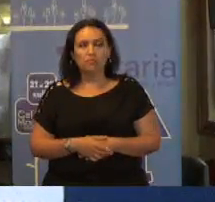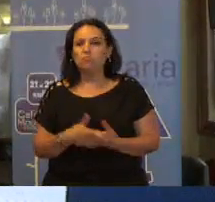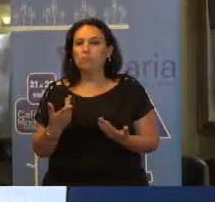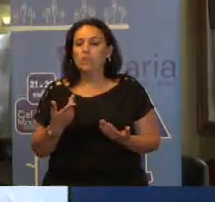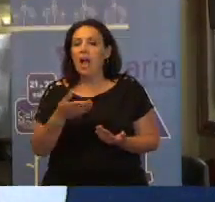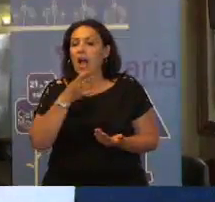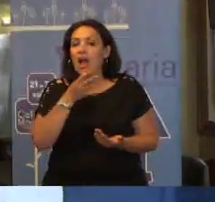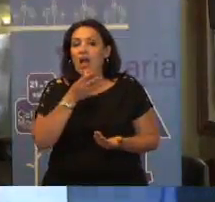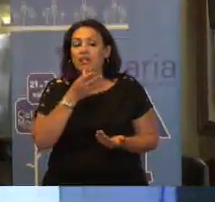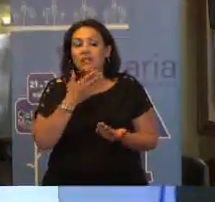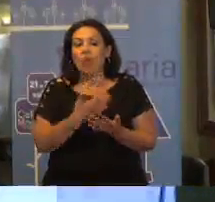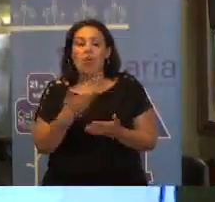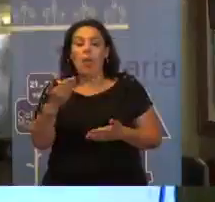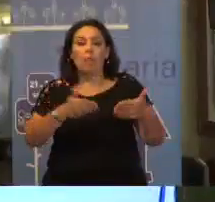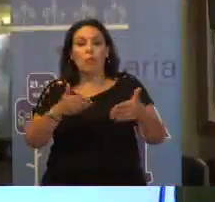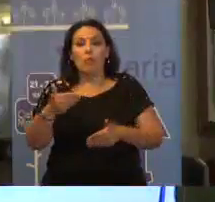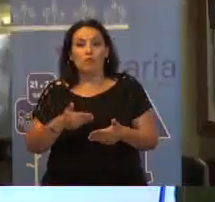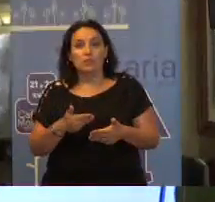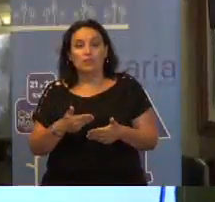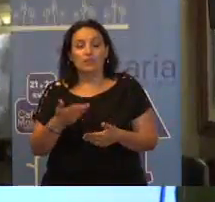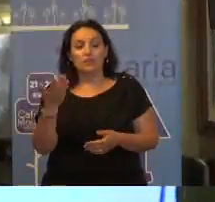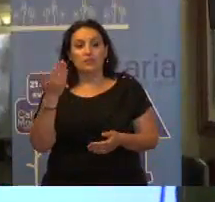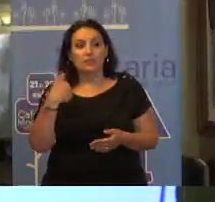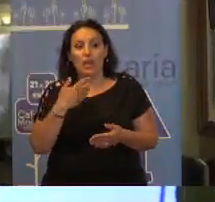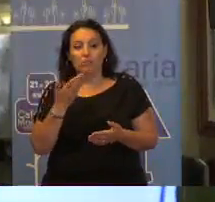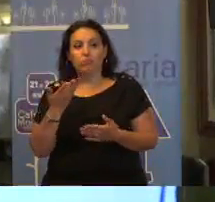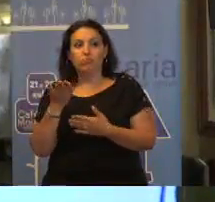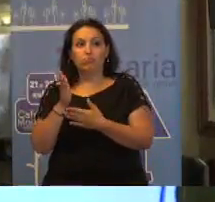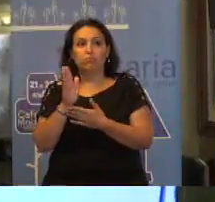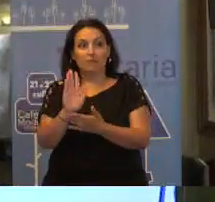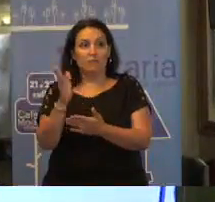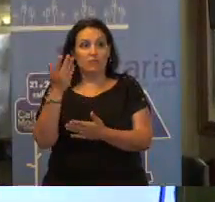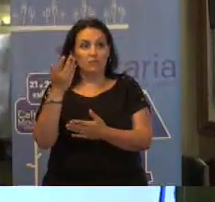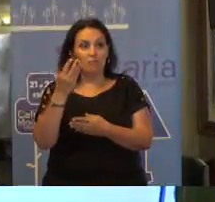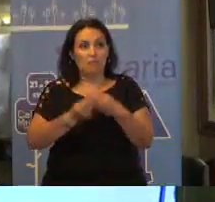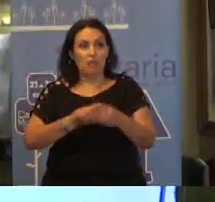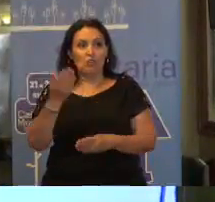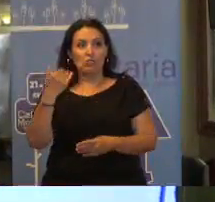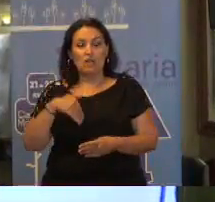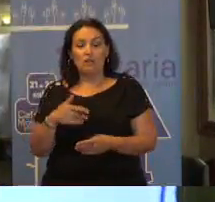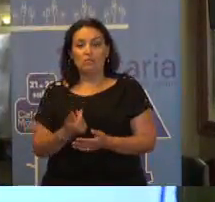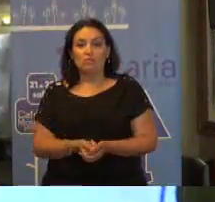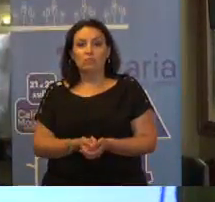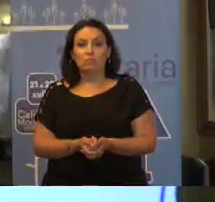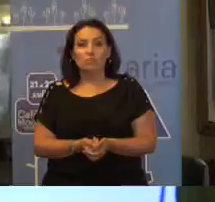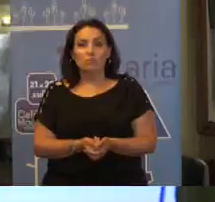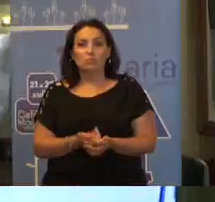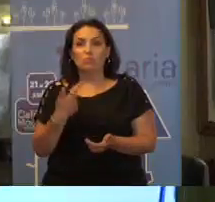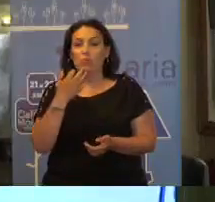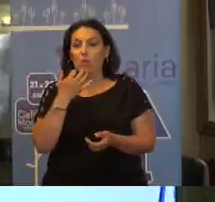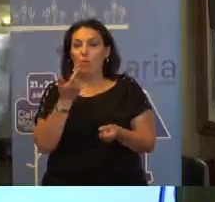das que xa se elaboraron, se presentaron, pois está, como os decía, a Praza do